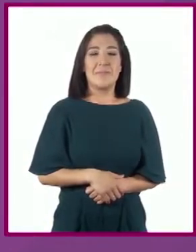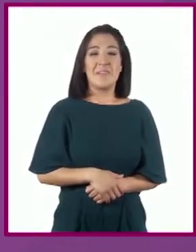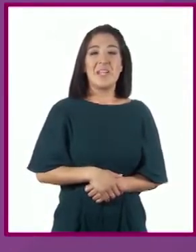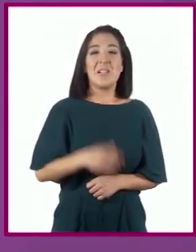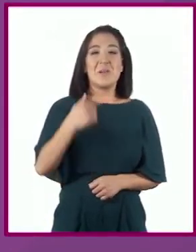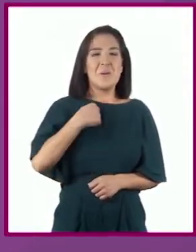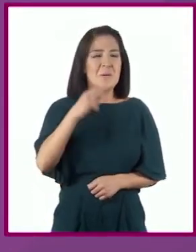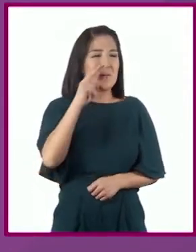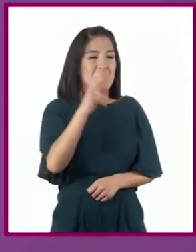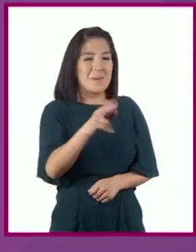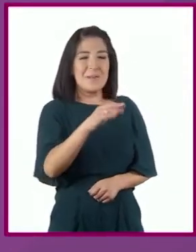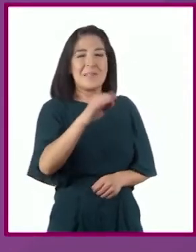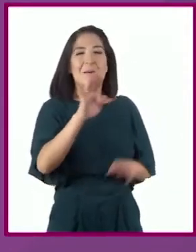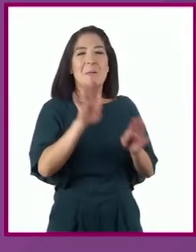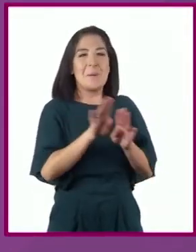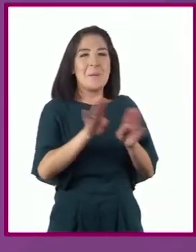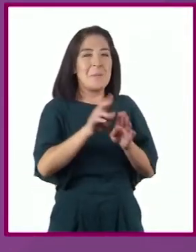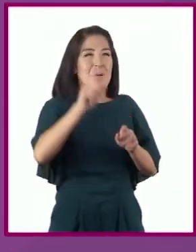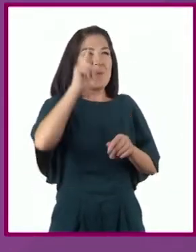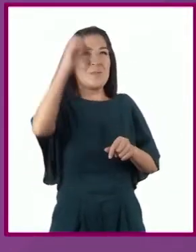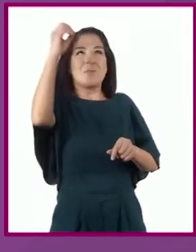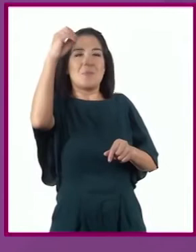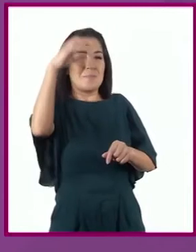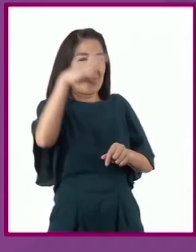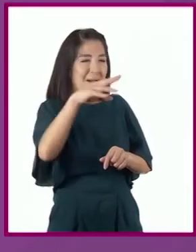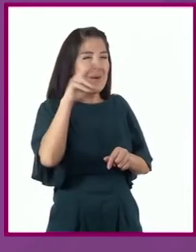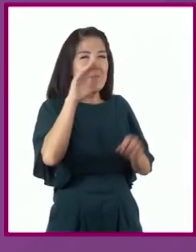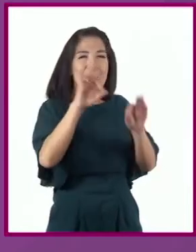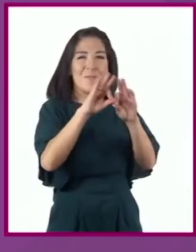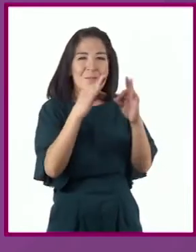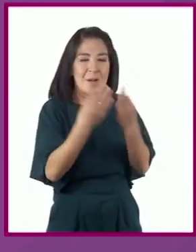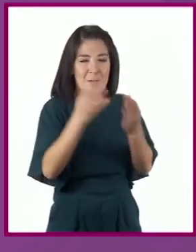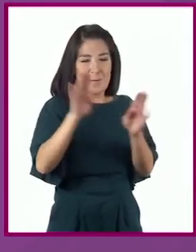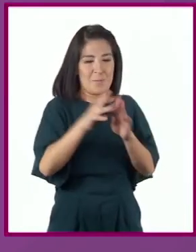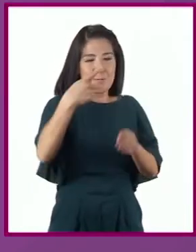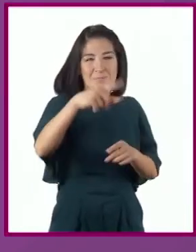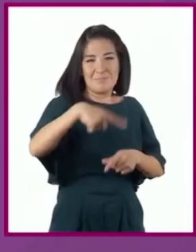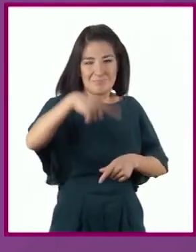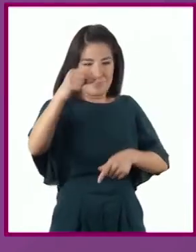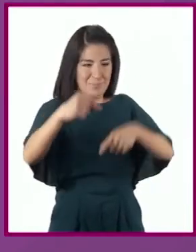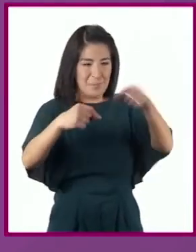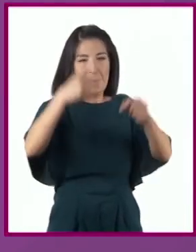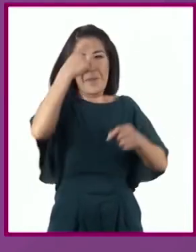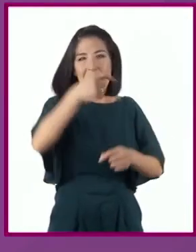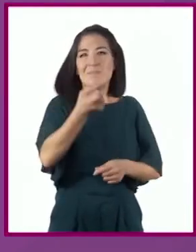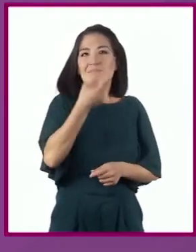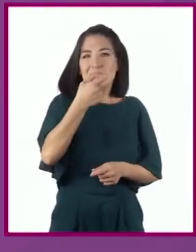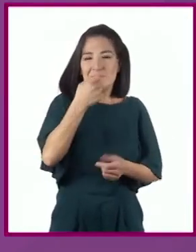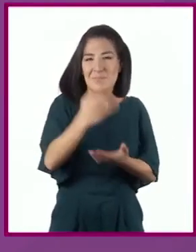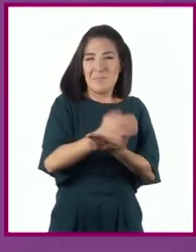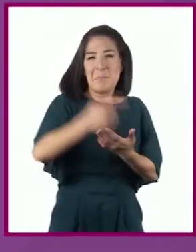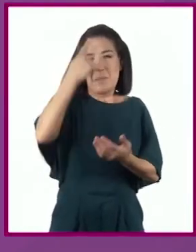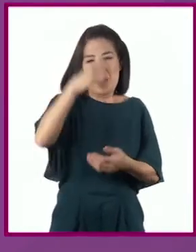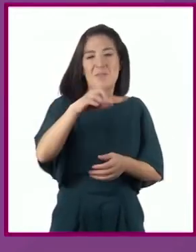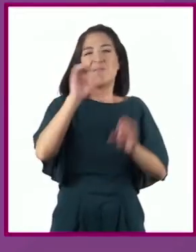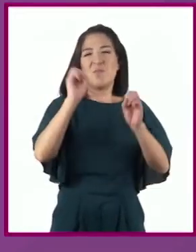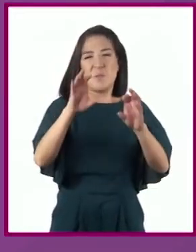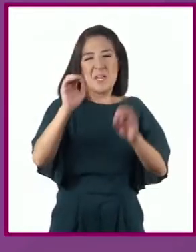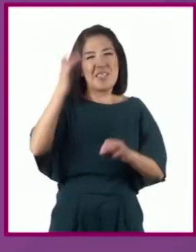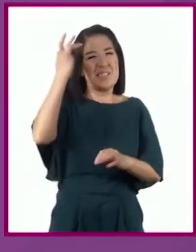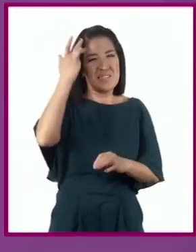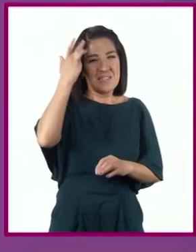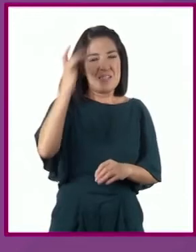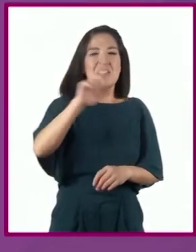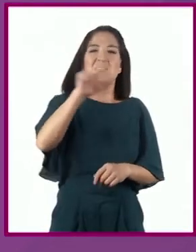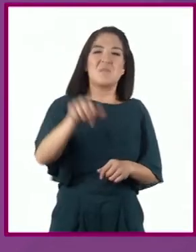Apenas se distinguía las formas a plena luz y tenía hojas medicinales en las sienes para el dolor de cabeza eterno que le dejó